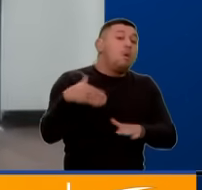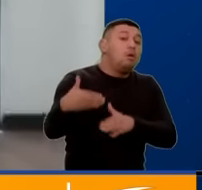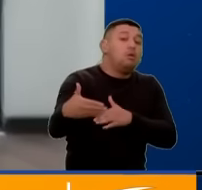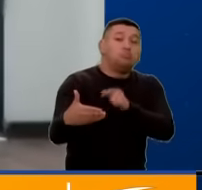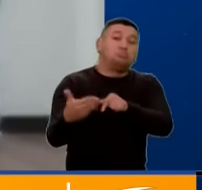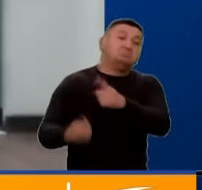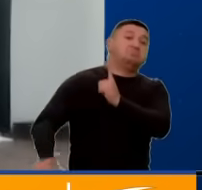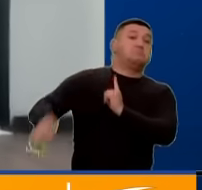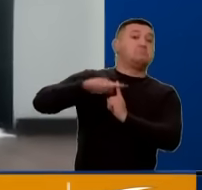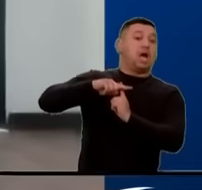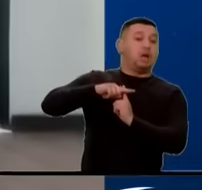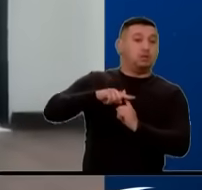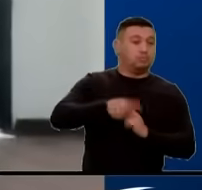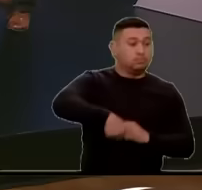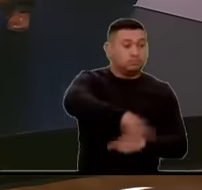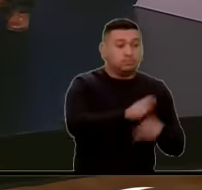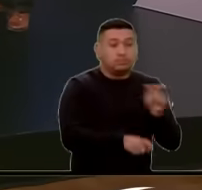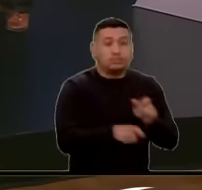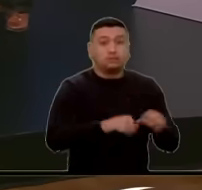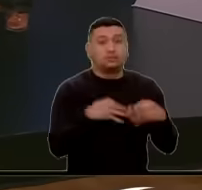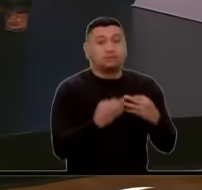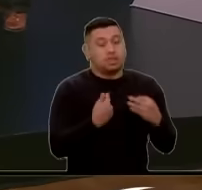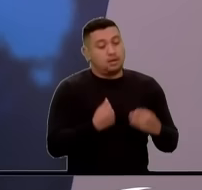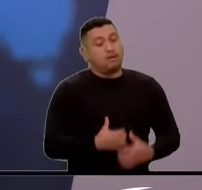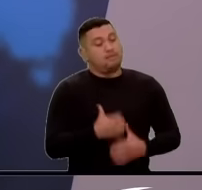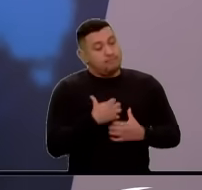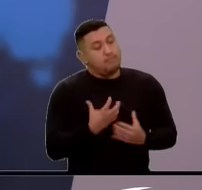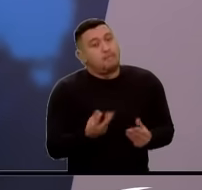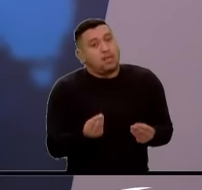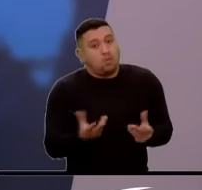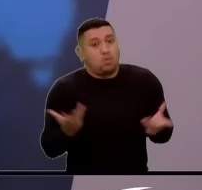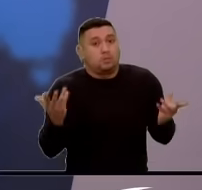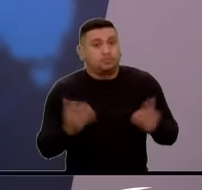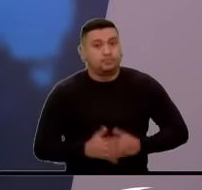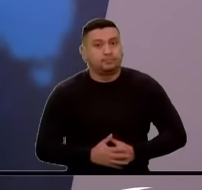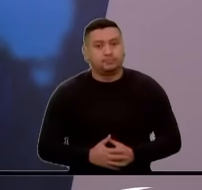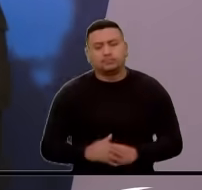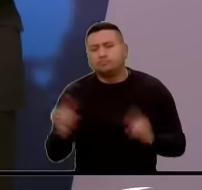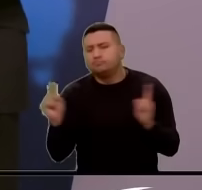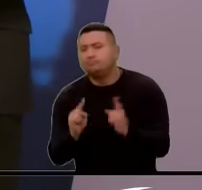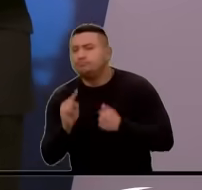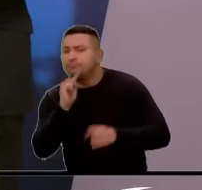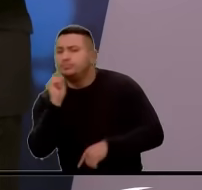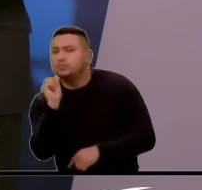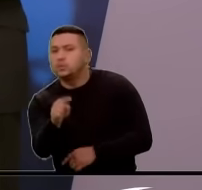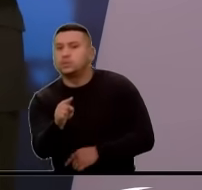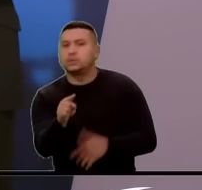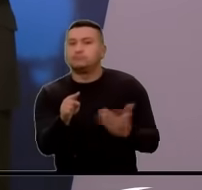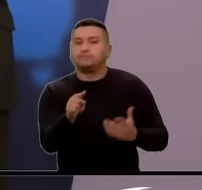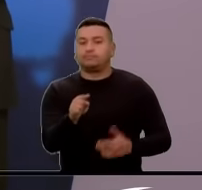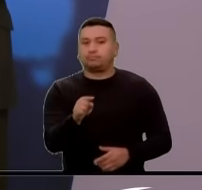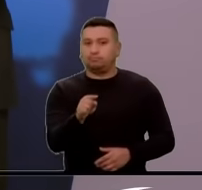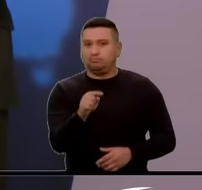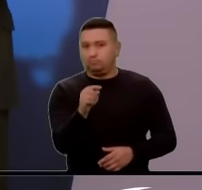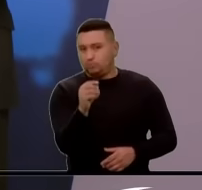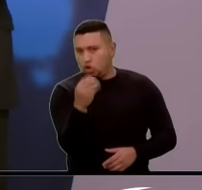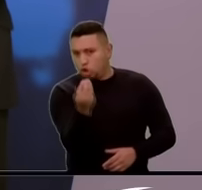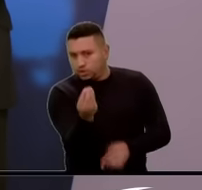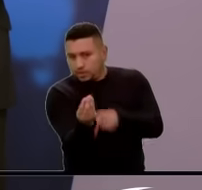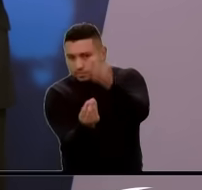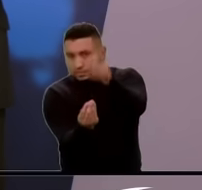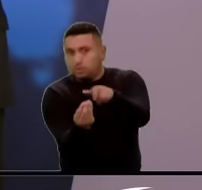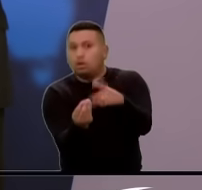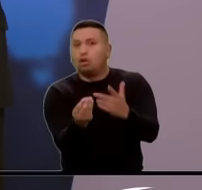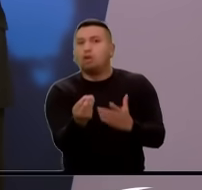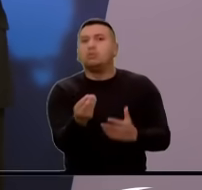mi familia. Una muy corta ya para despedirlo, concejal, porque la gente se preguntará, si usted tenía esquemas de seguridad, hombre, ¿por qué